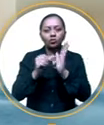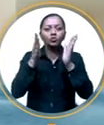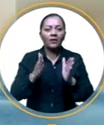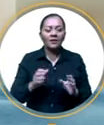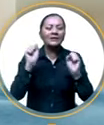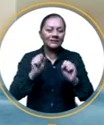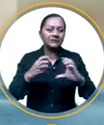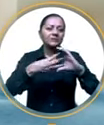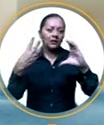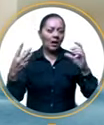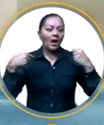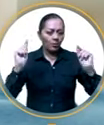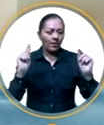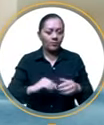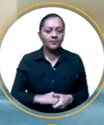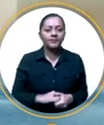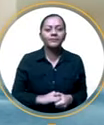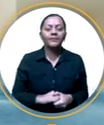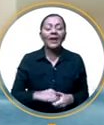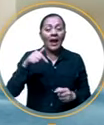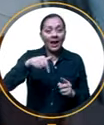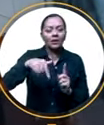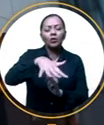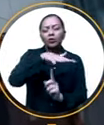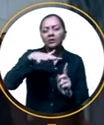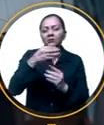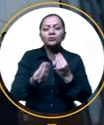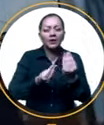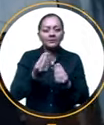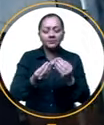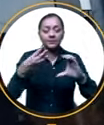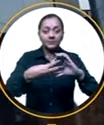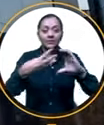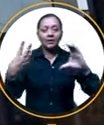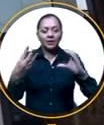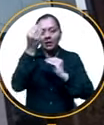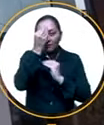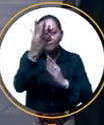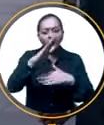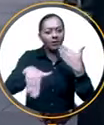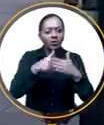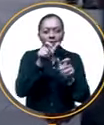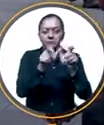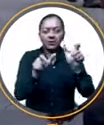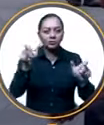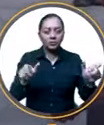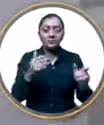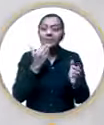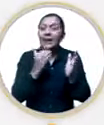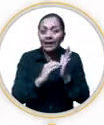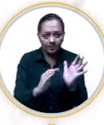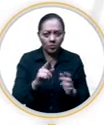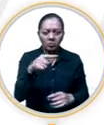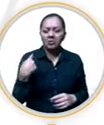campañas de información ciudadana que difunde el CNE. En este contexto, el Consejo Nacional Electoral informa a la ciudadanía que